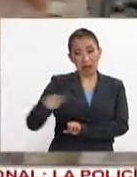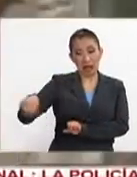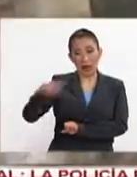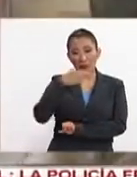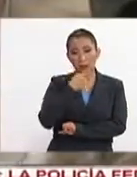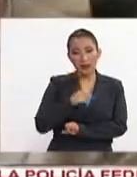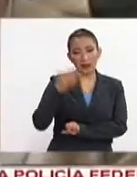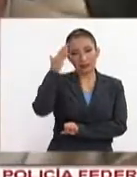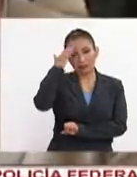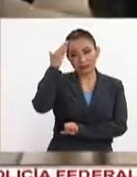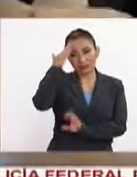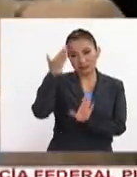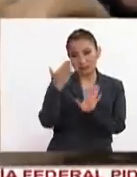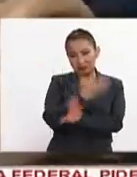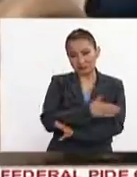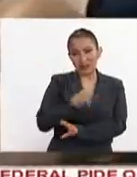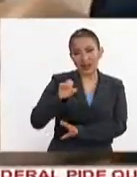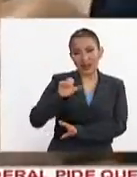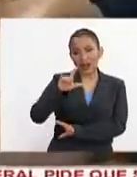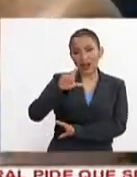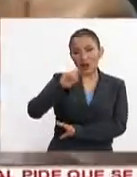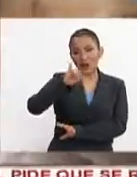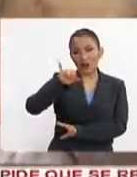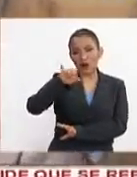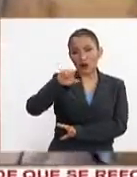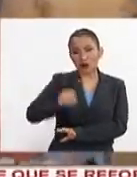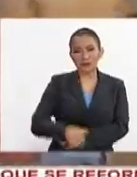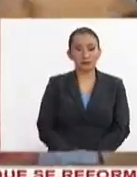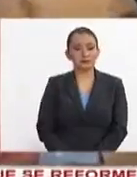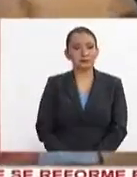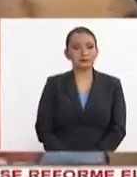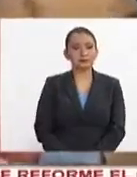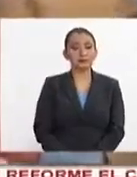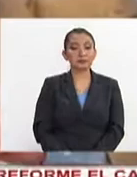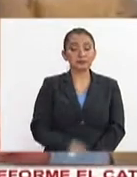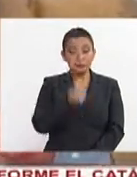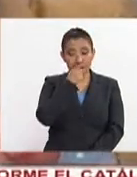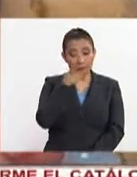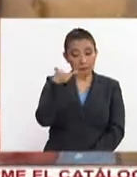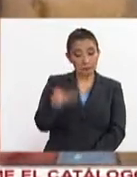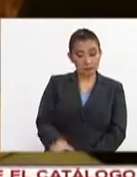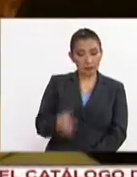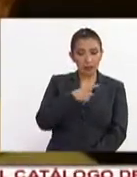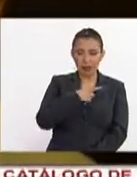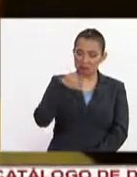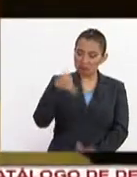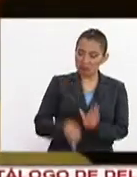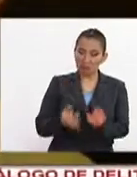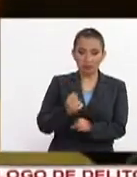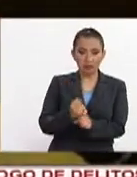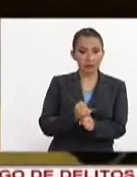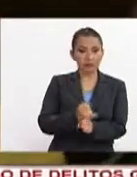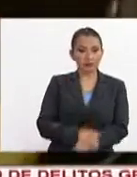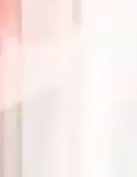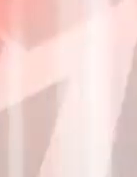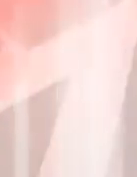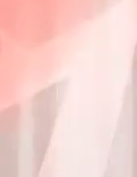que encabezaba Felipe de Jesús Pérez Luna, alias El Ojos. Dijo que se debe ir a fondo en la investigación.